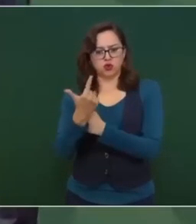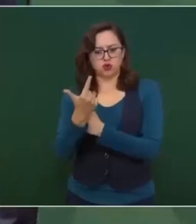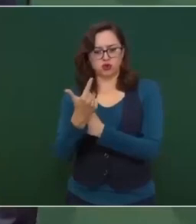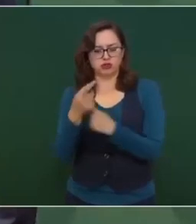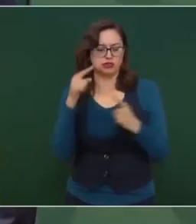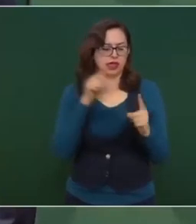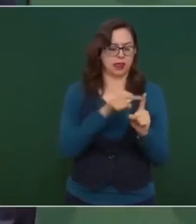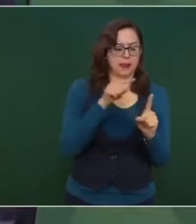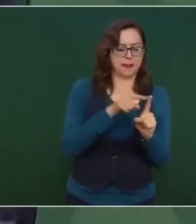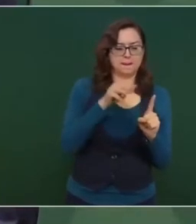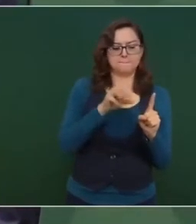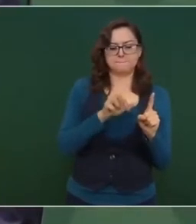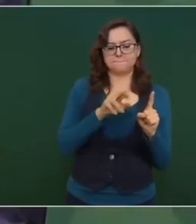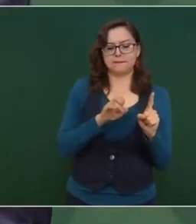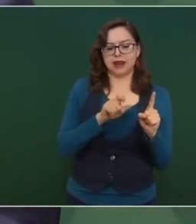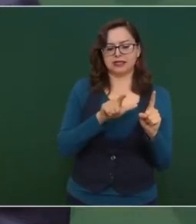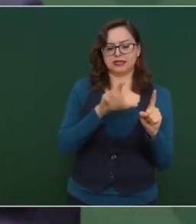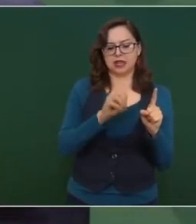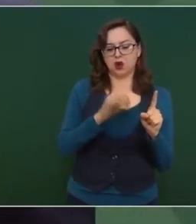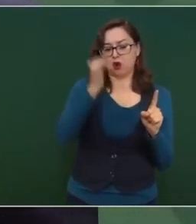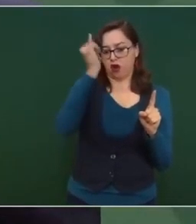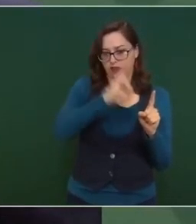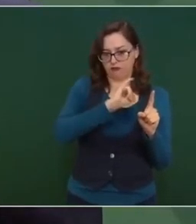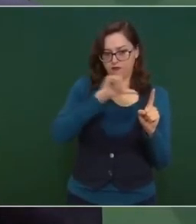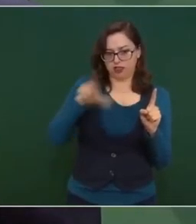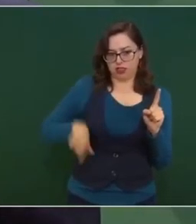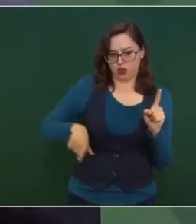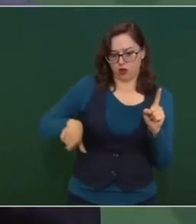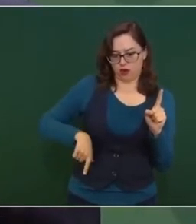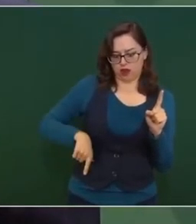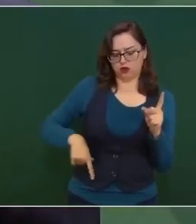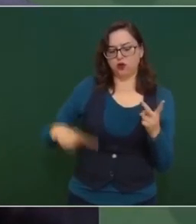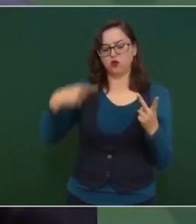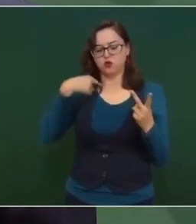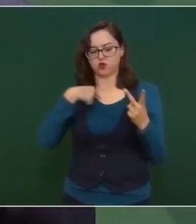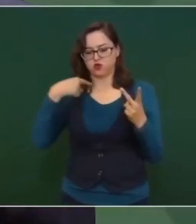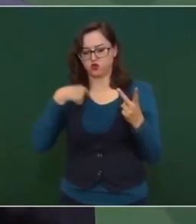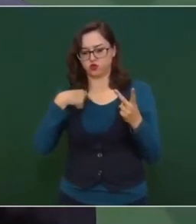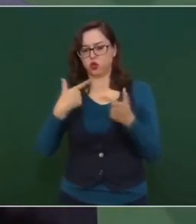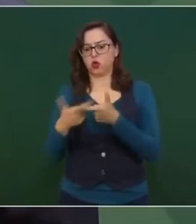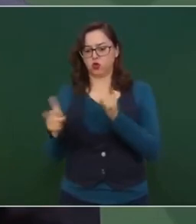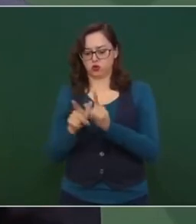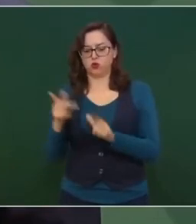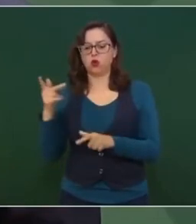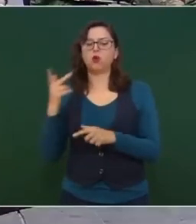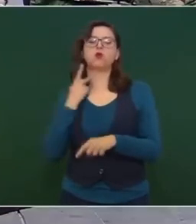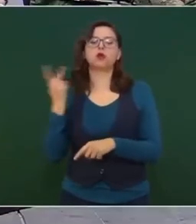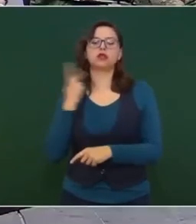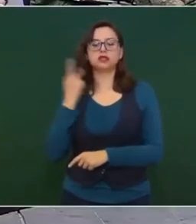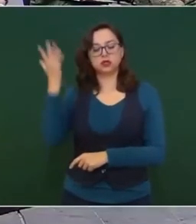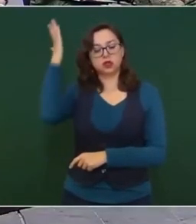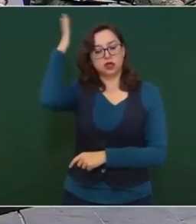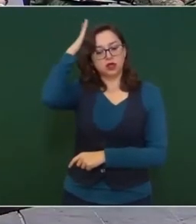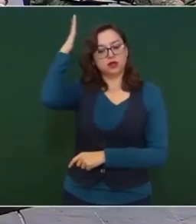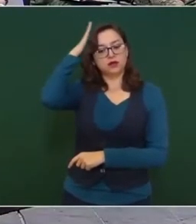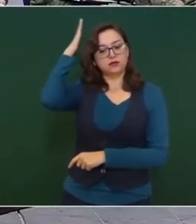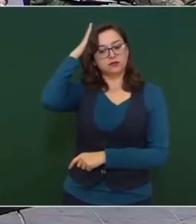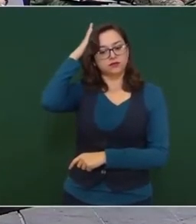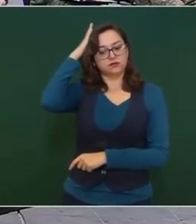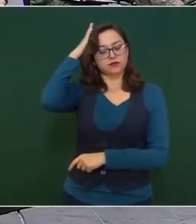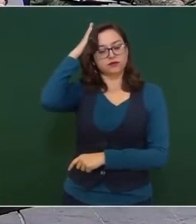Marcelo era jefe de gobierno, yo estaba de dirigente de ese partido,